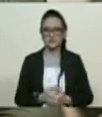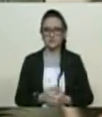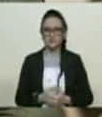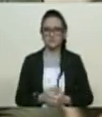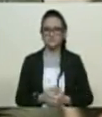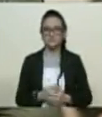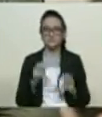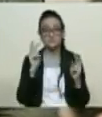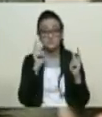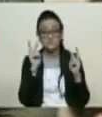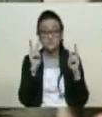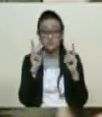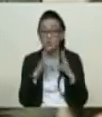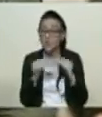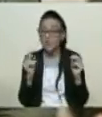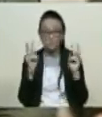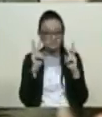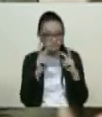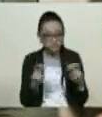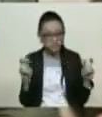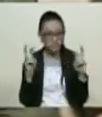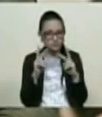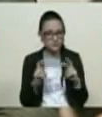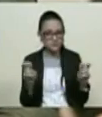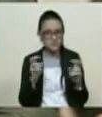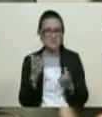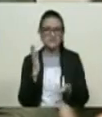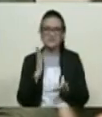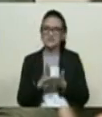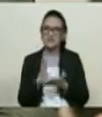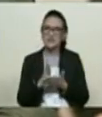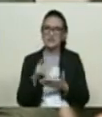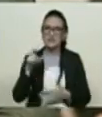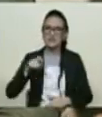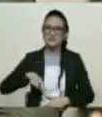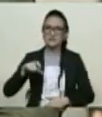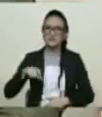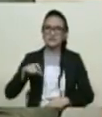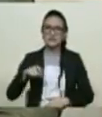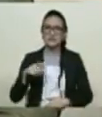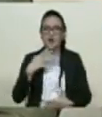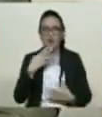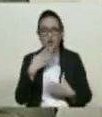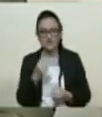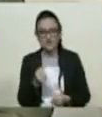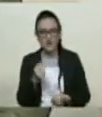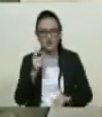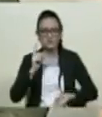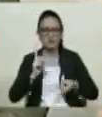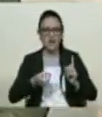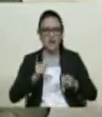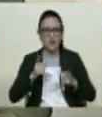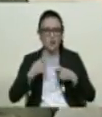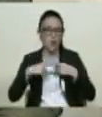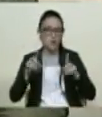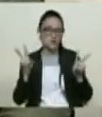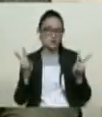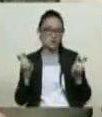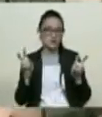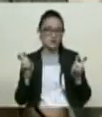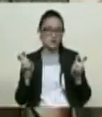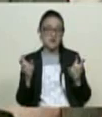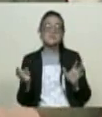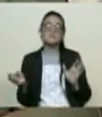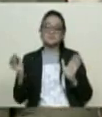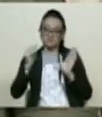Auditamos todo. Y siempre que hemos necesitado generar confianza en algún otro aspecto, lo